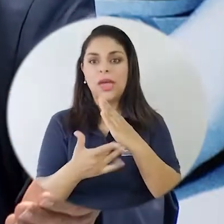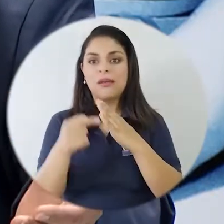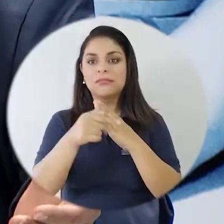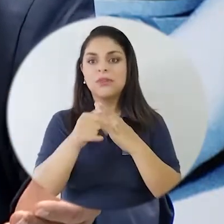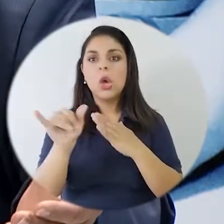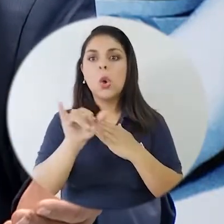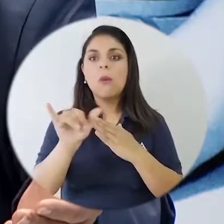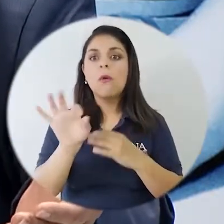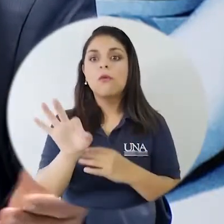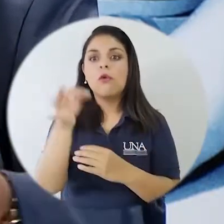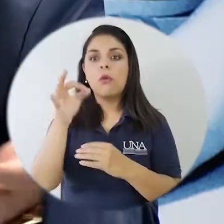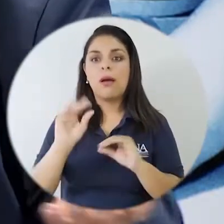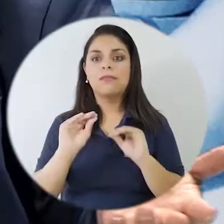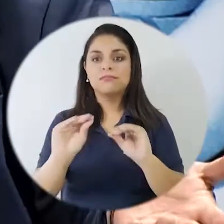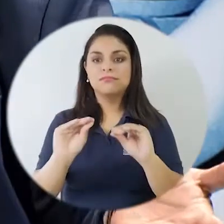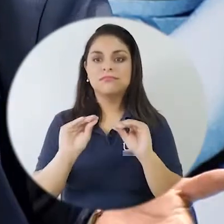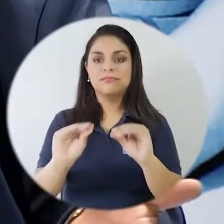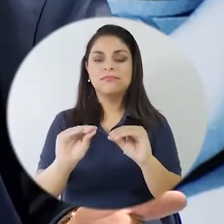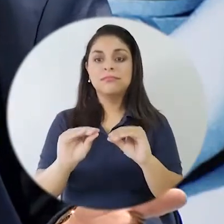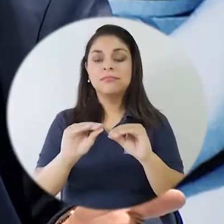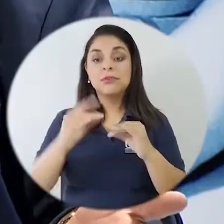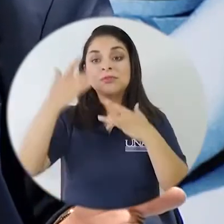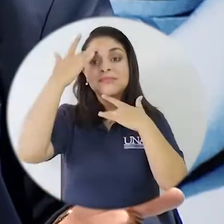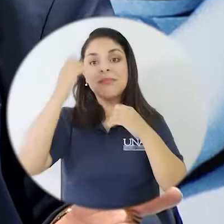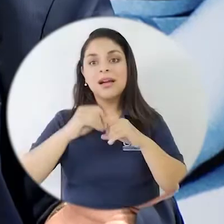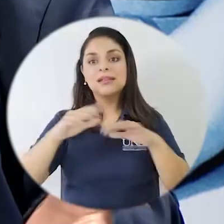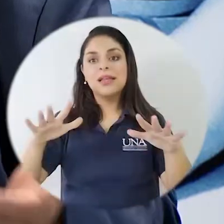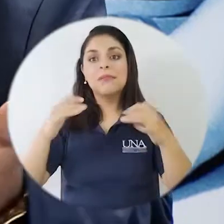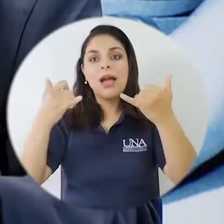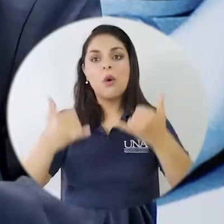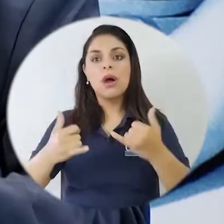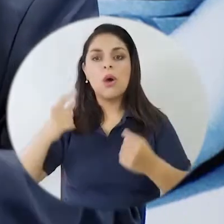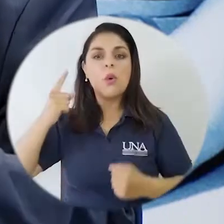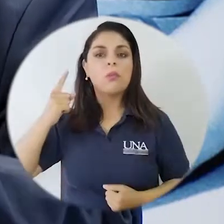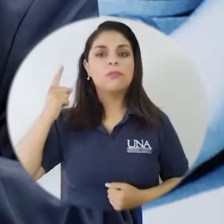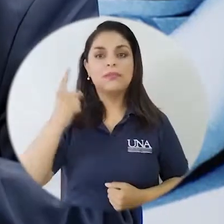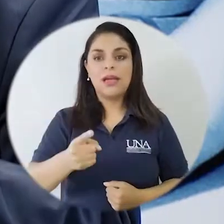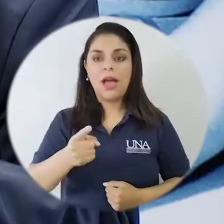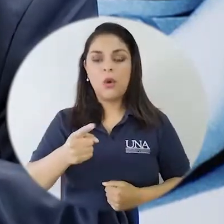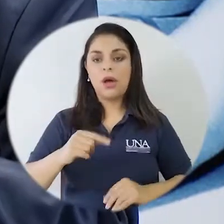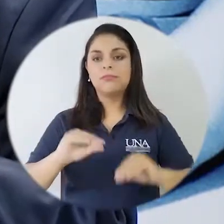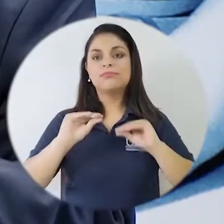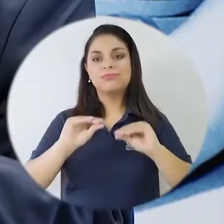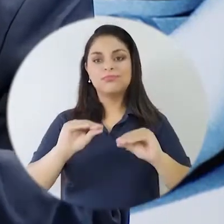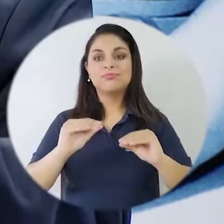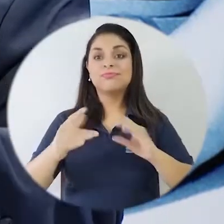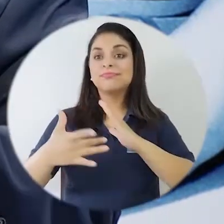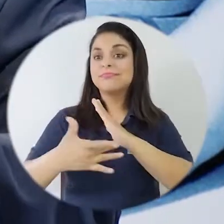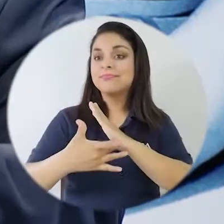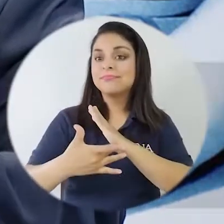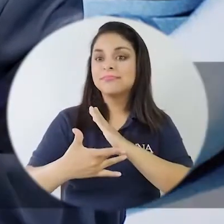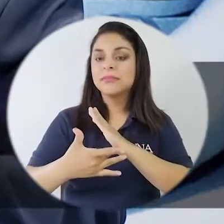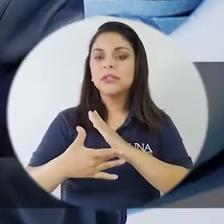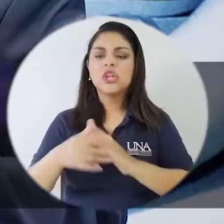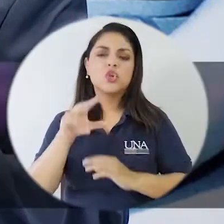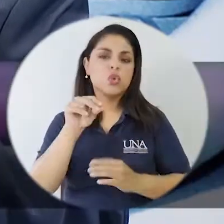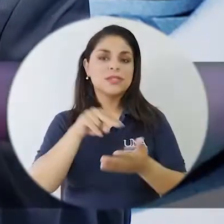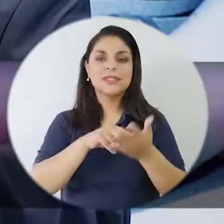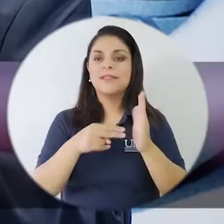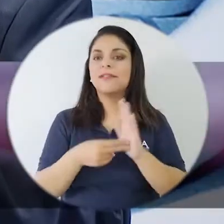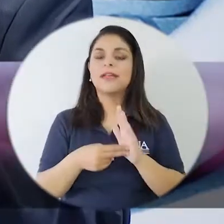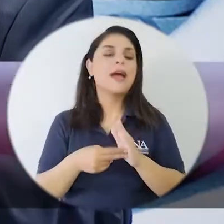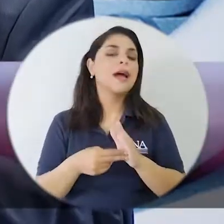como mecanismo educativo. La pandemia nos obligó a hacerlo y eso no significa que lo estemos haciendo de la mejor